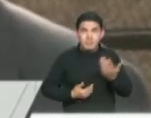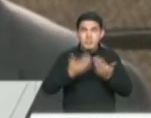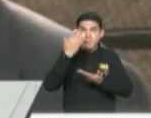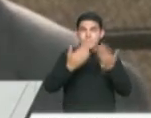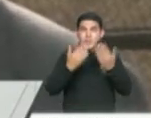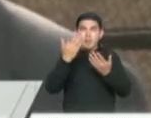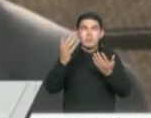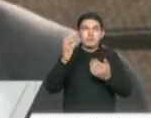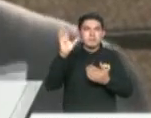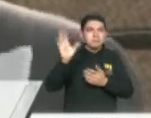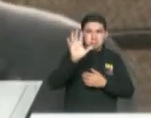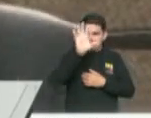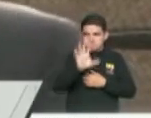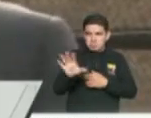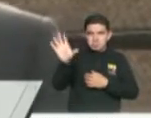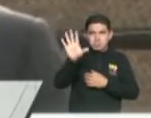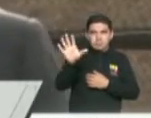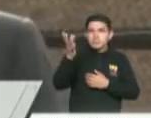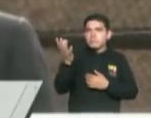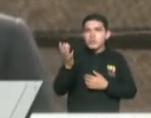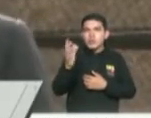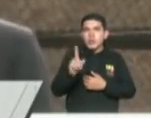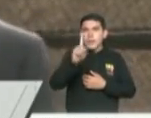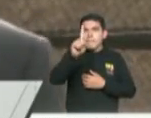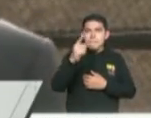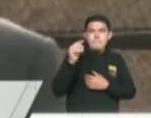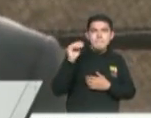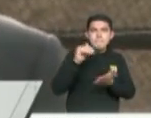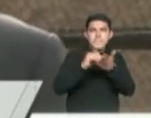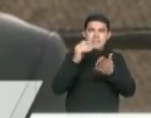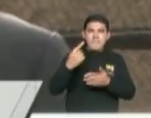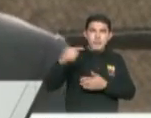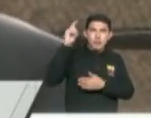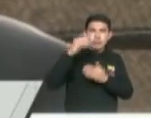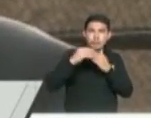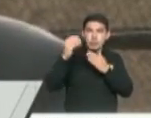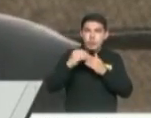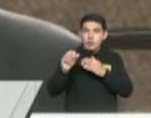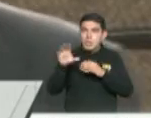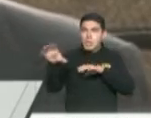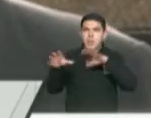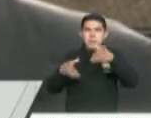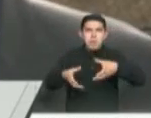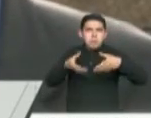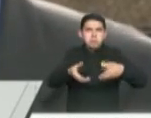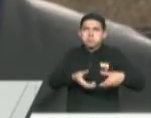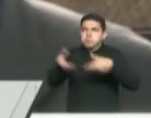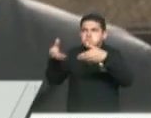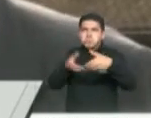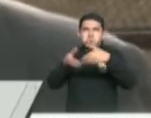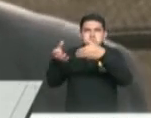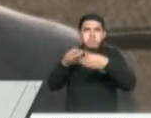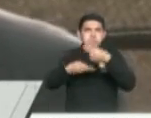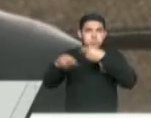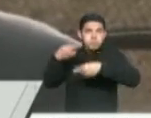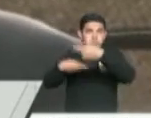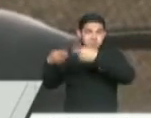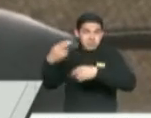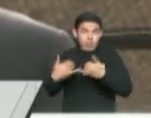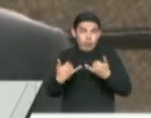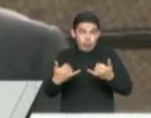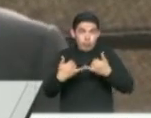donde es el precio más caro casi mil millones de dólares este es el precio de la droga todavía se está